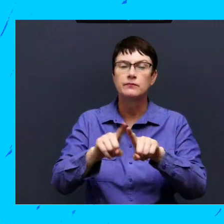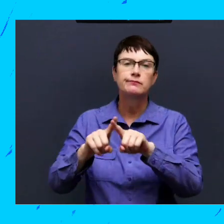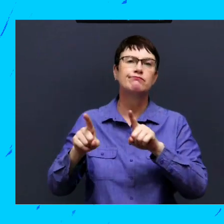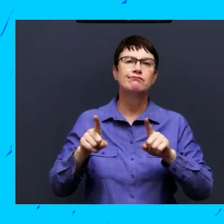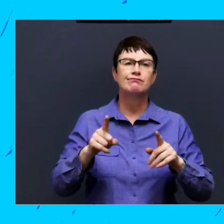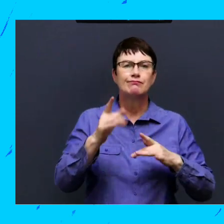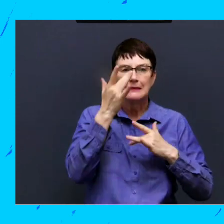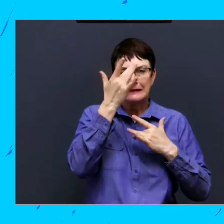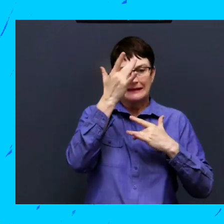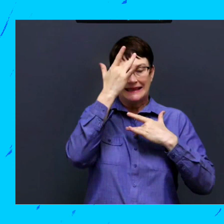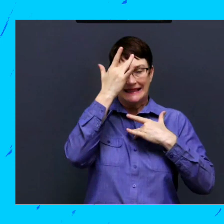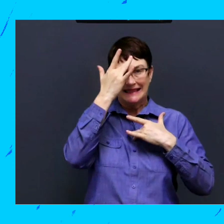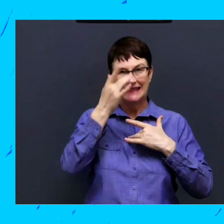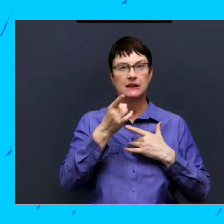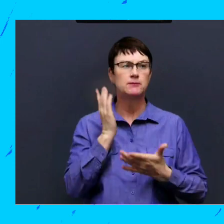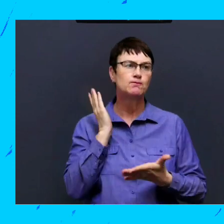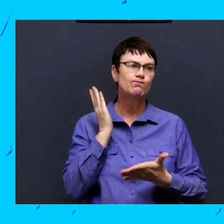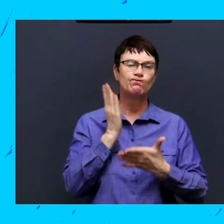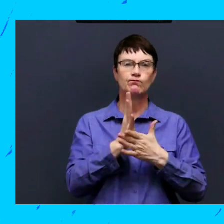enfermedades